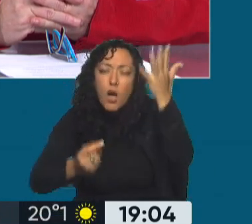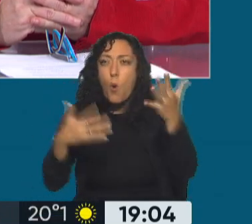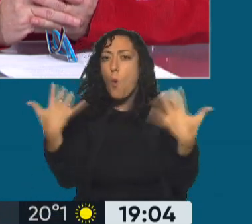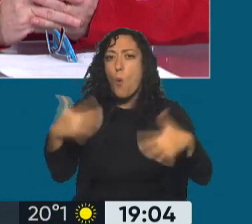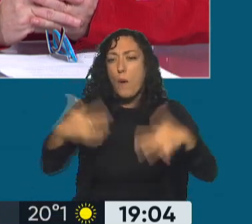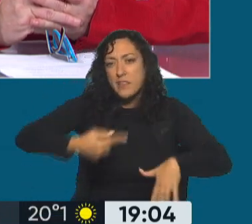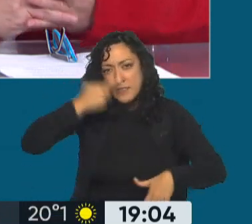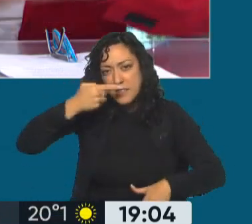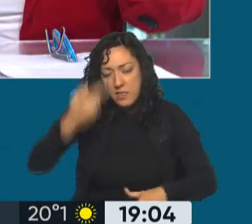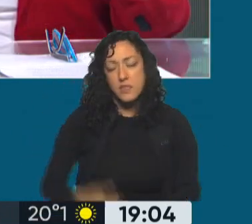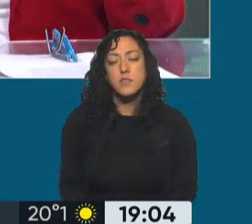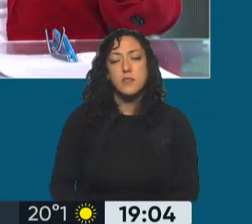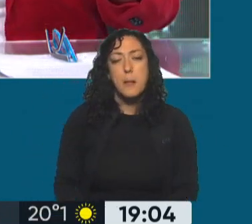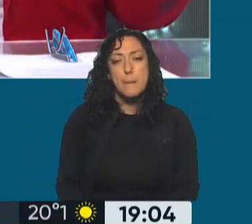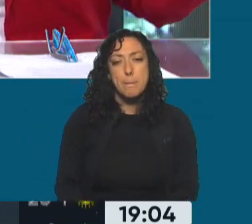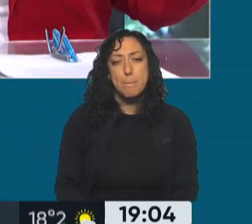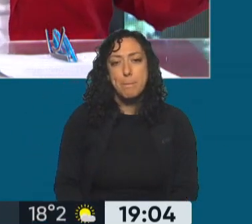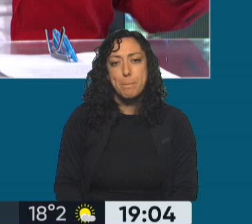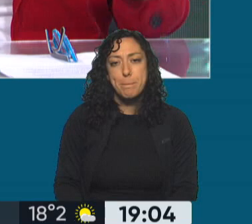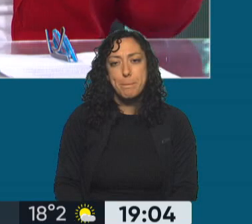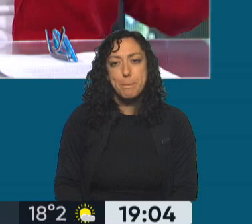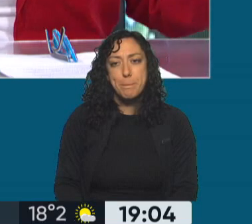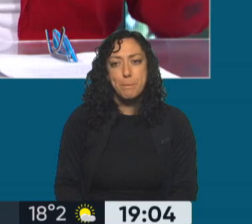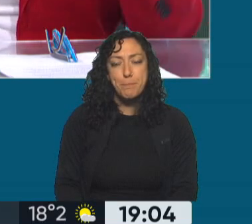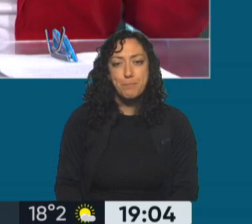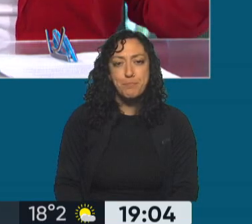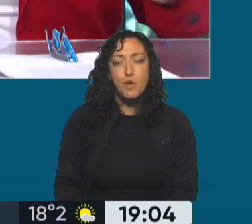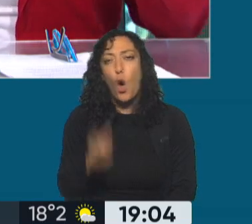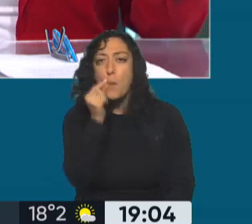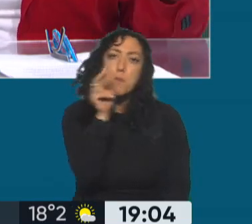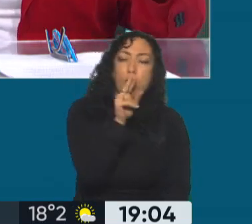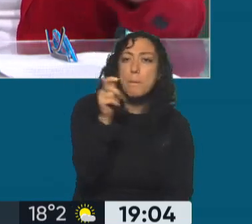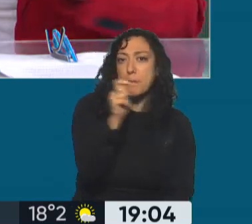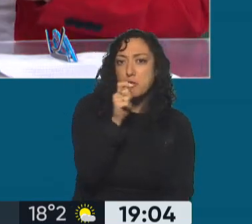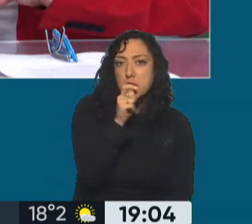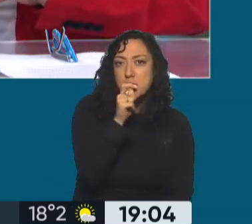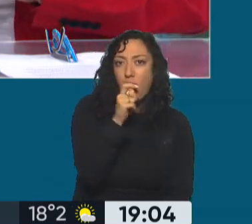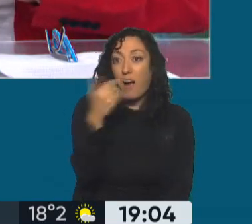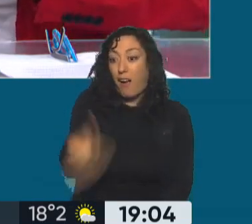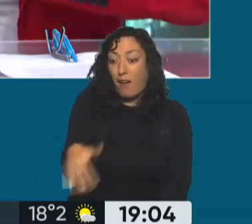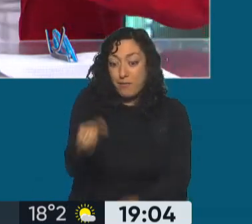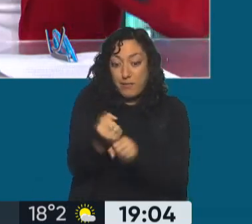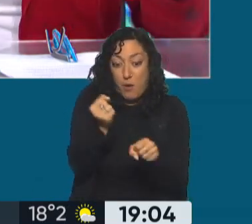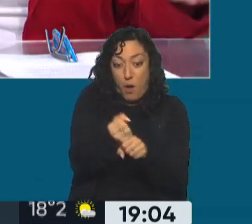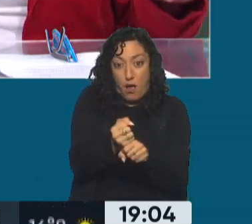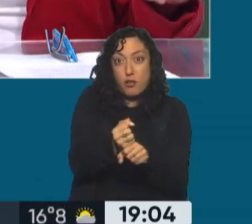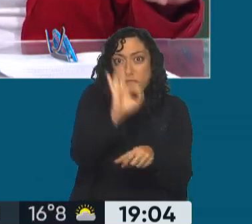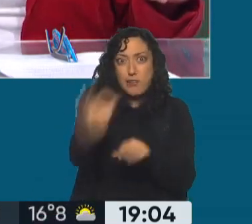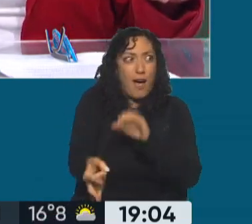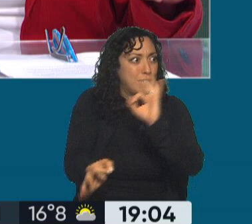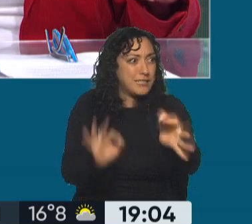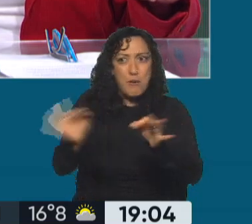muy interesantes, porque ¿quién mejor que él o la periodista que sale a la calle a cubrir